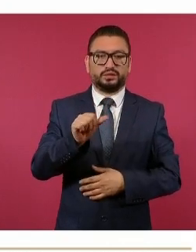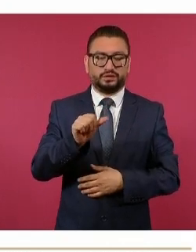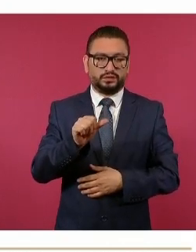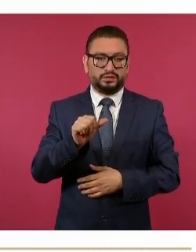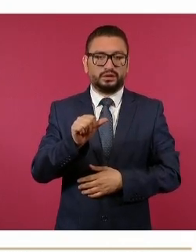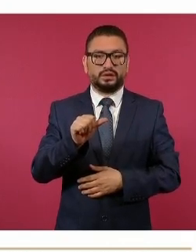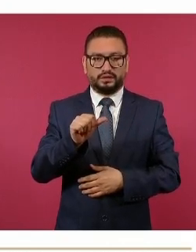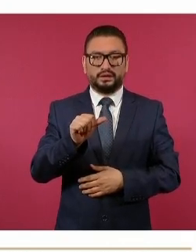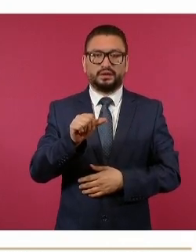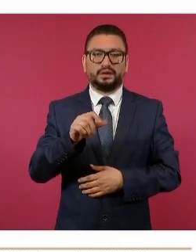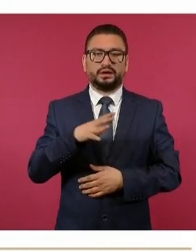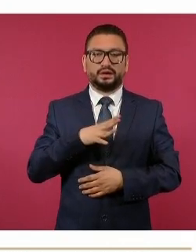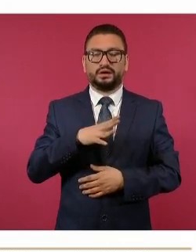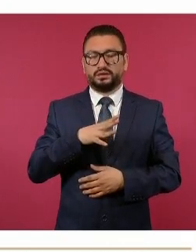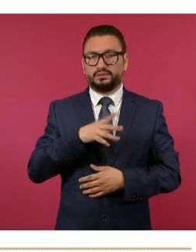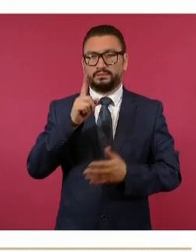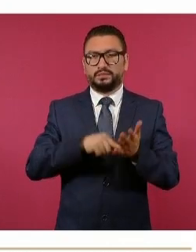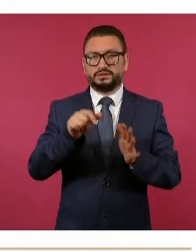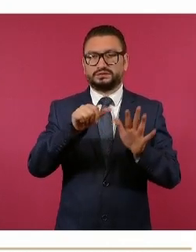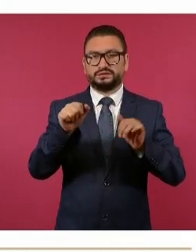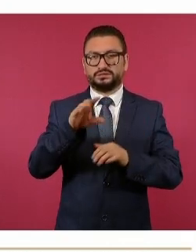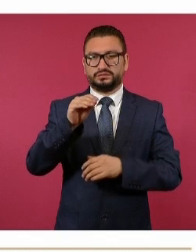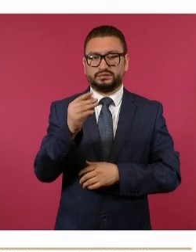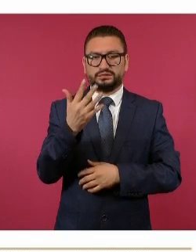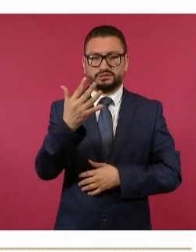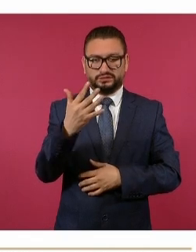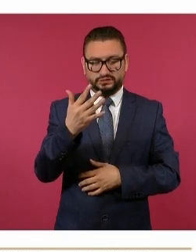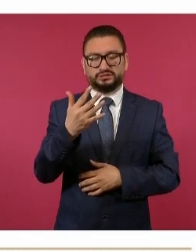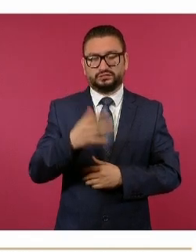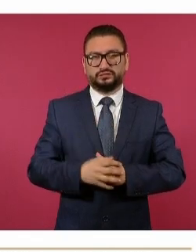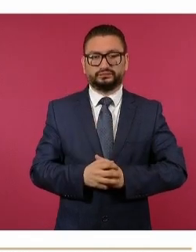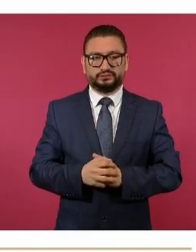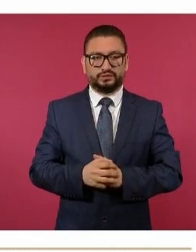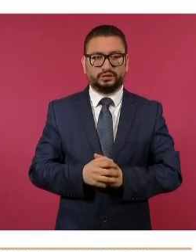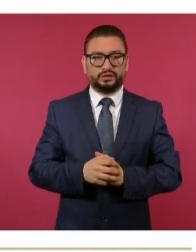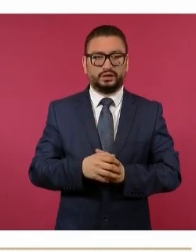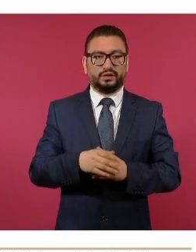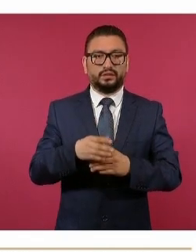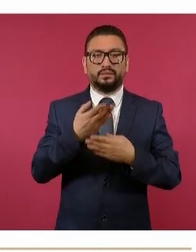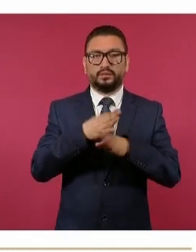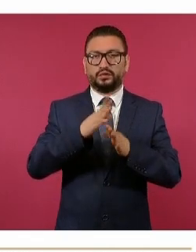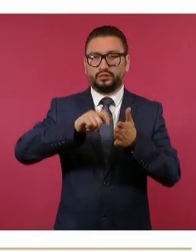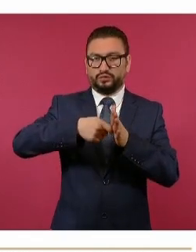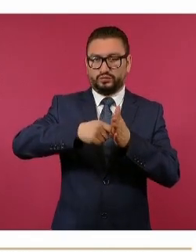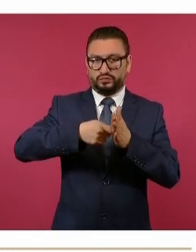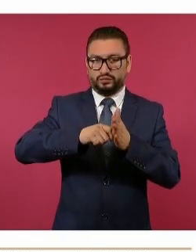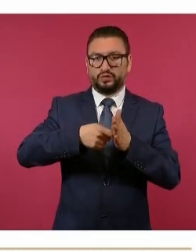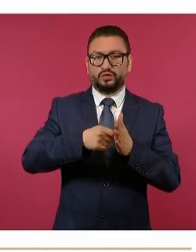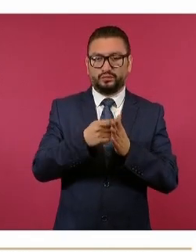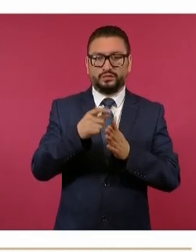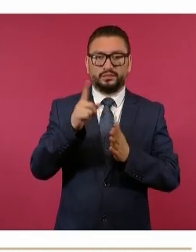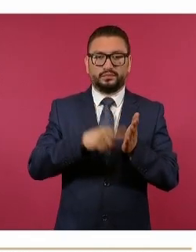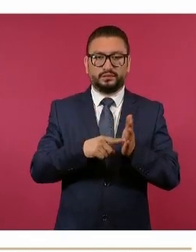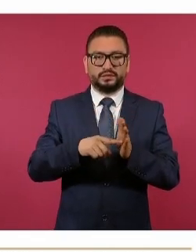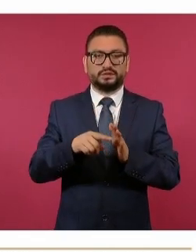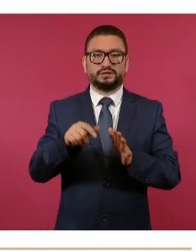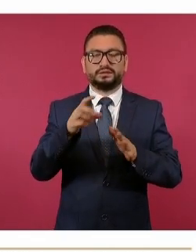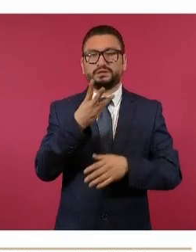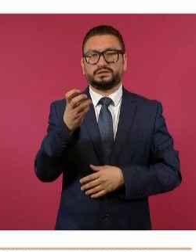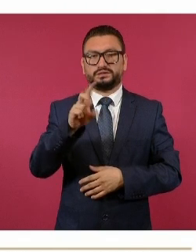BBVA Bancomer tiene 1,695 sucursales. Bancoppel, 1,339